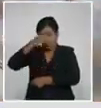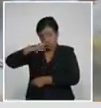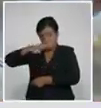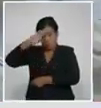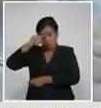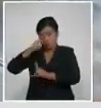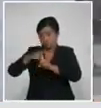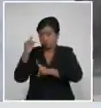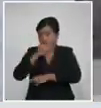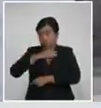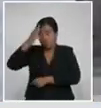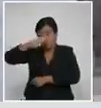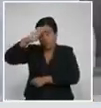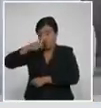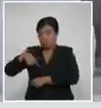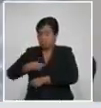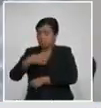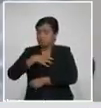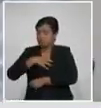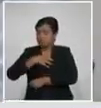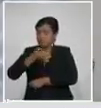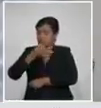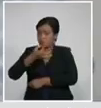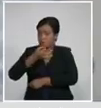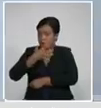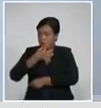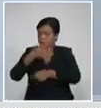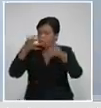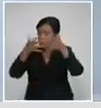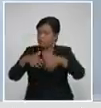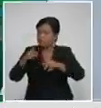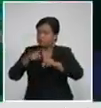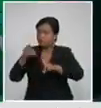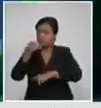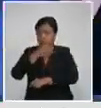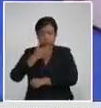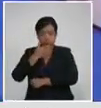tiene Cuba. Pero yo incluso recomendaría que en próximas